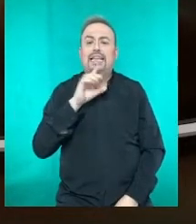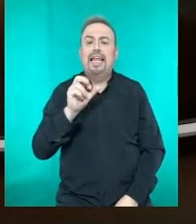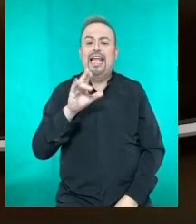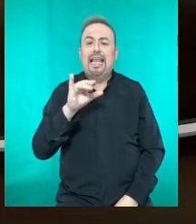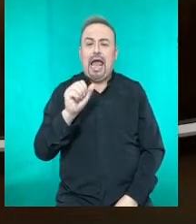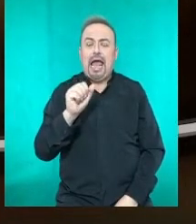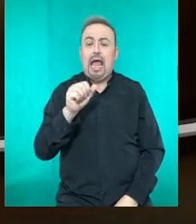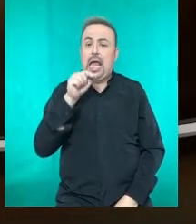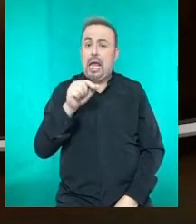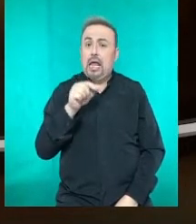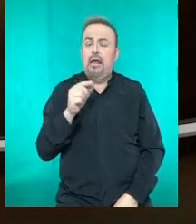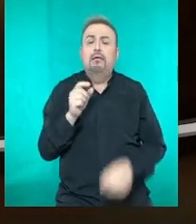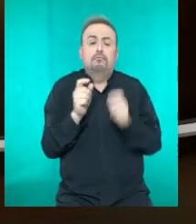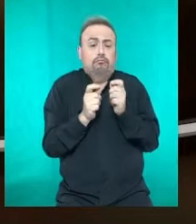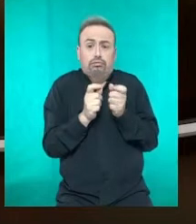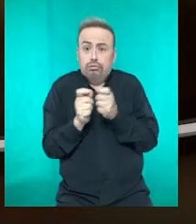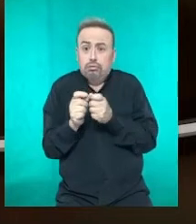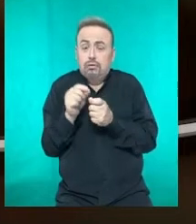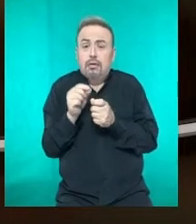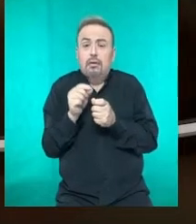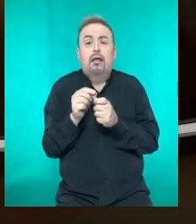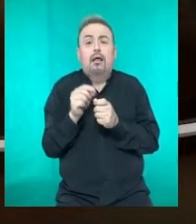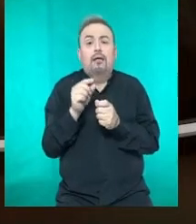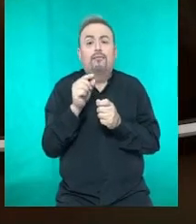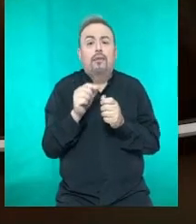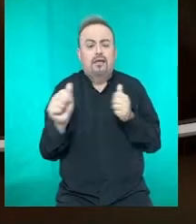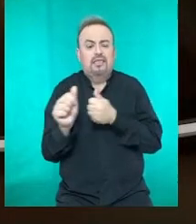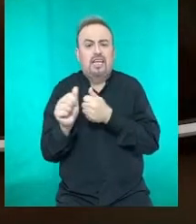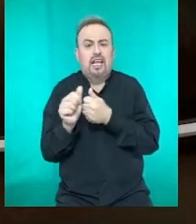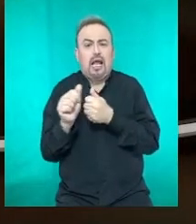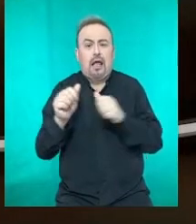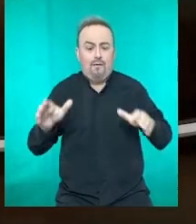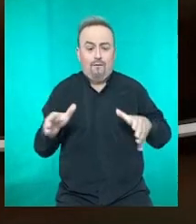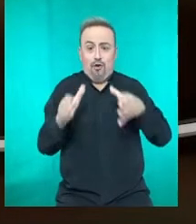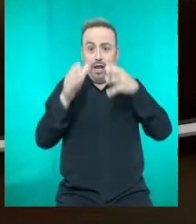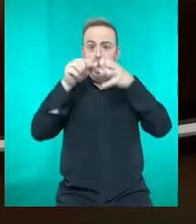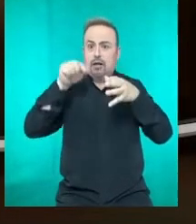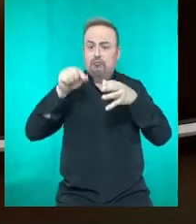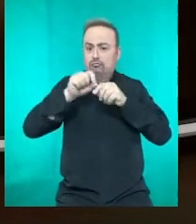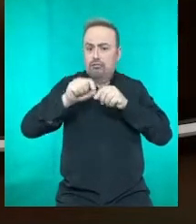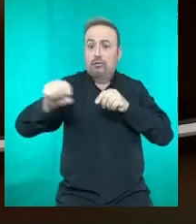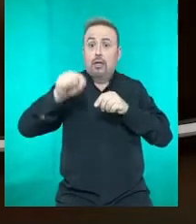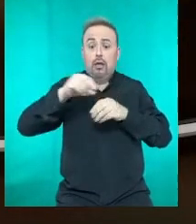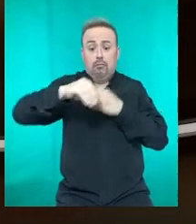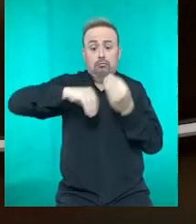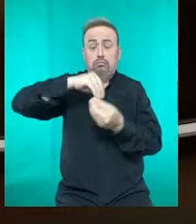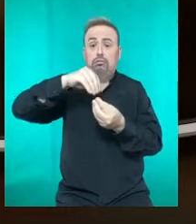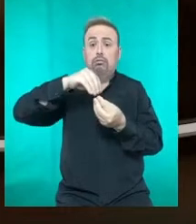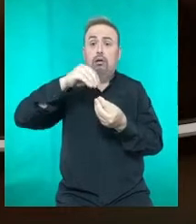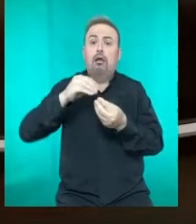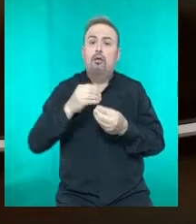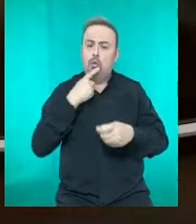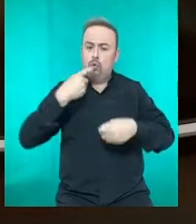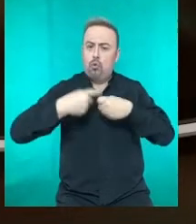es una bacteria que se encuentra mayoritariamente en zonas cercanas a los volcanes, y esta bacteria se puede mezclar con el concreto, se